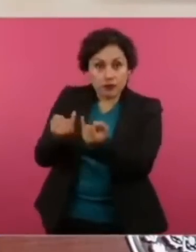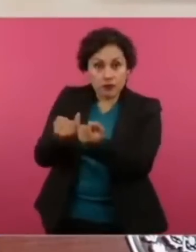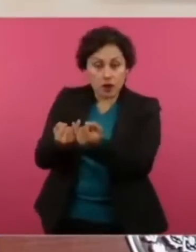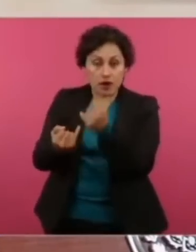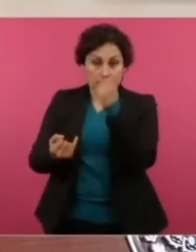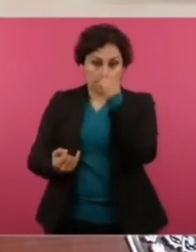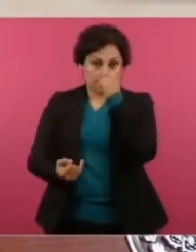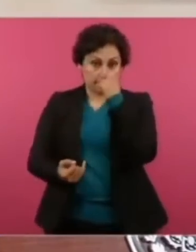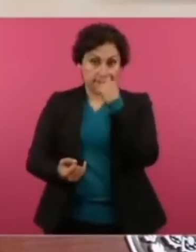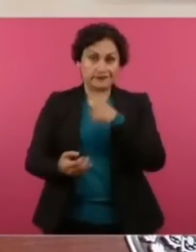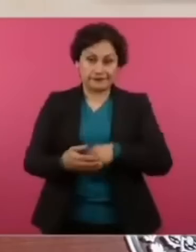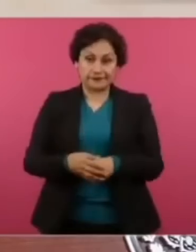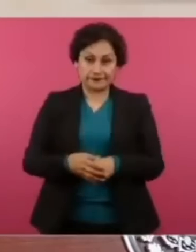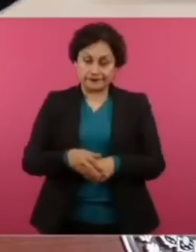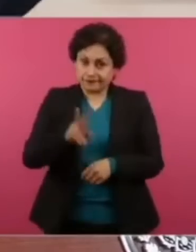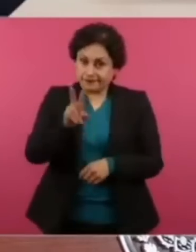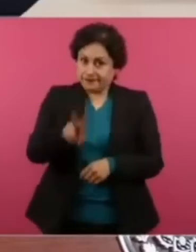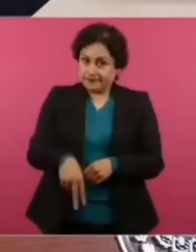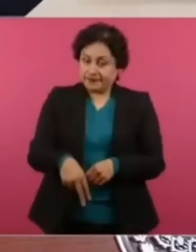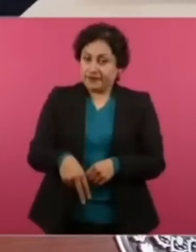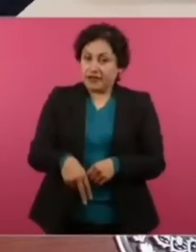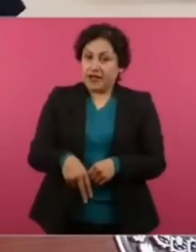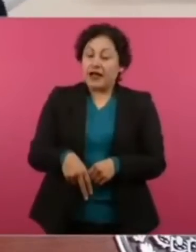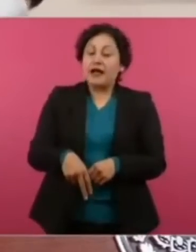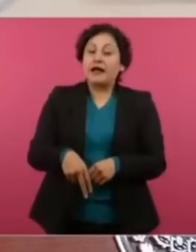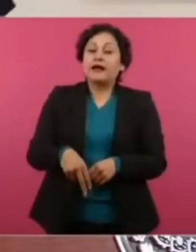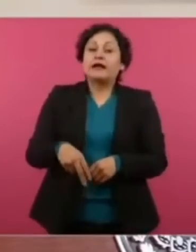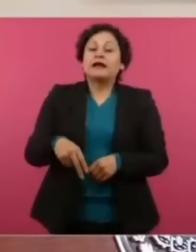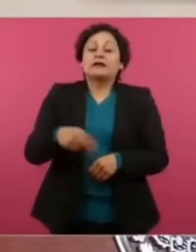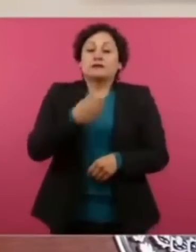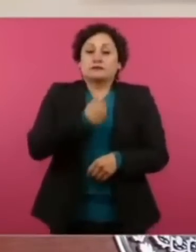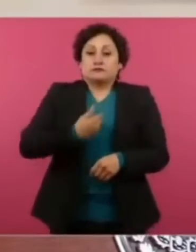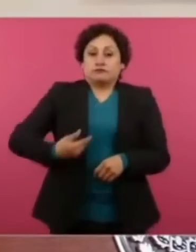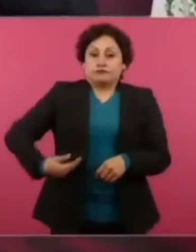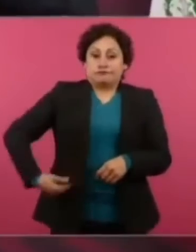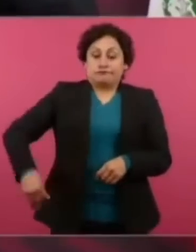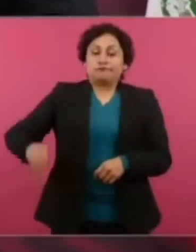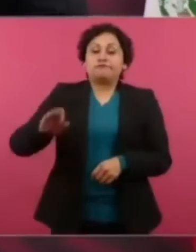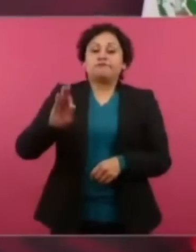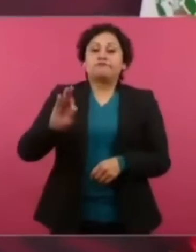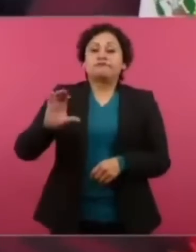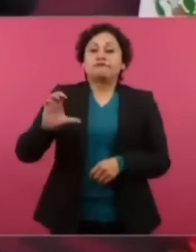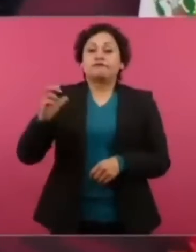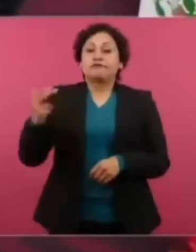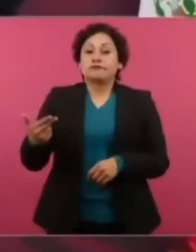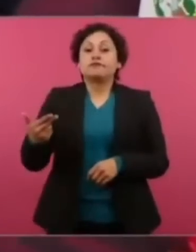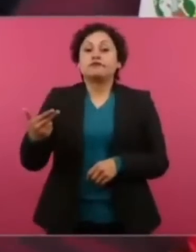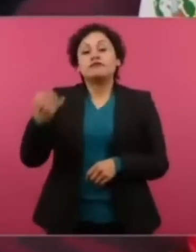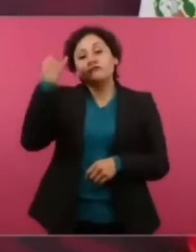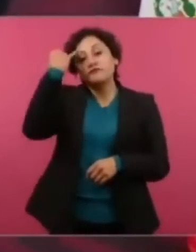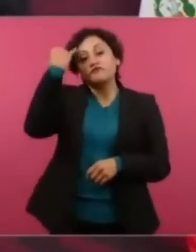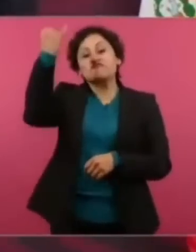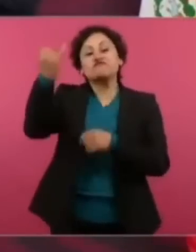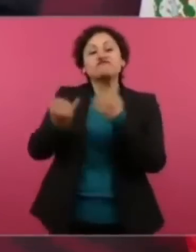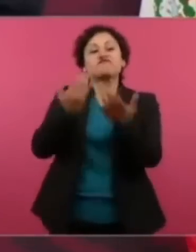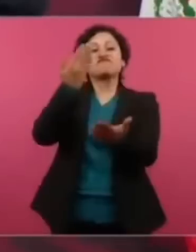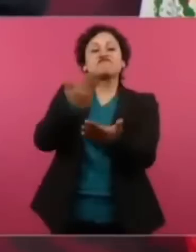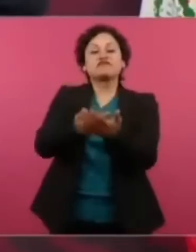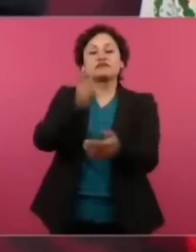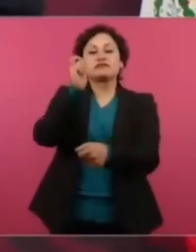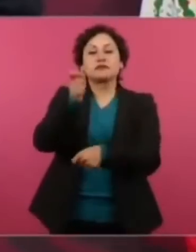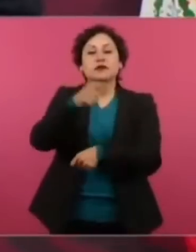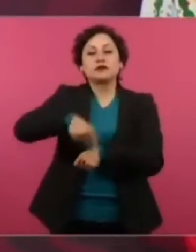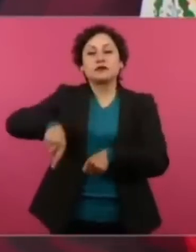Creó o sea, el aparato. O sea, el gobierno estaba ensimismado. El presupuesto se